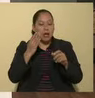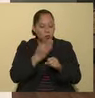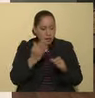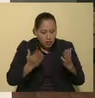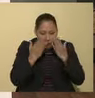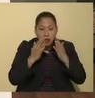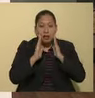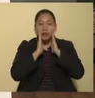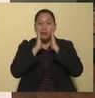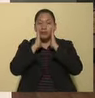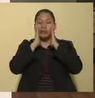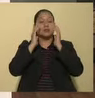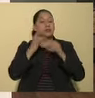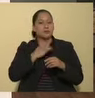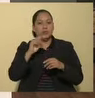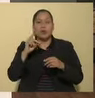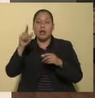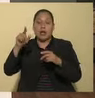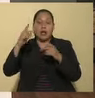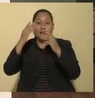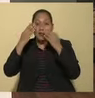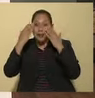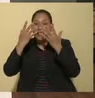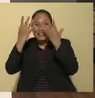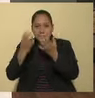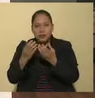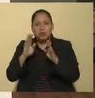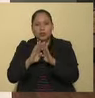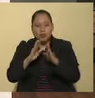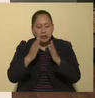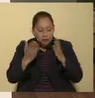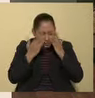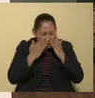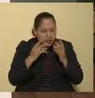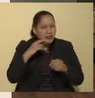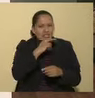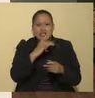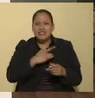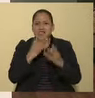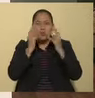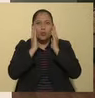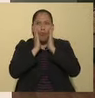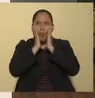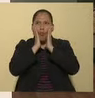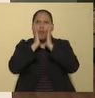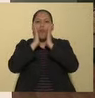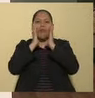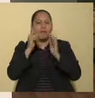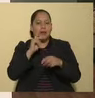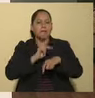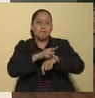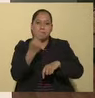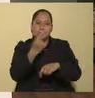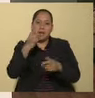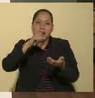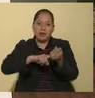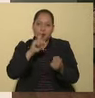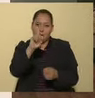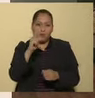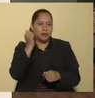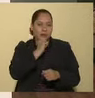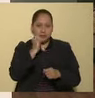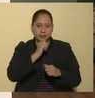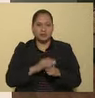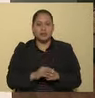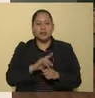el rostro. En cambio, el cutis seco es cuando te lavas el rostro y luego lo sientes que se te restira, que tu piel necesita hidratación inmediatamente.